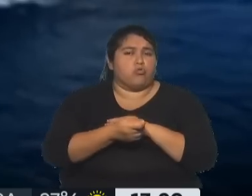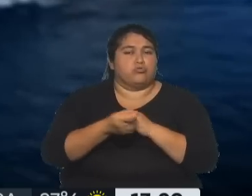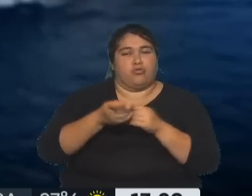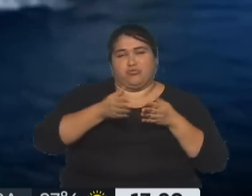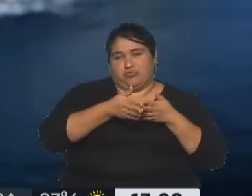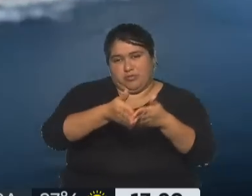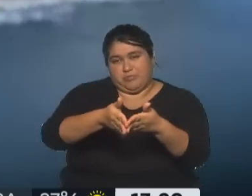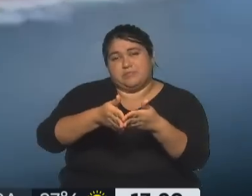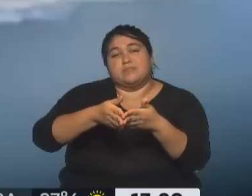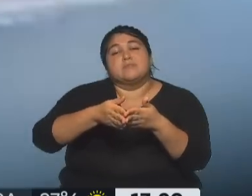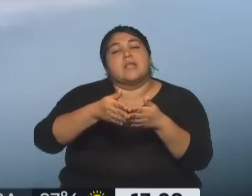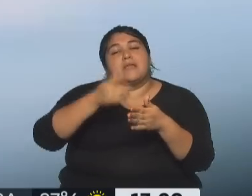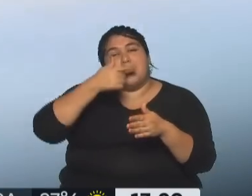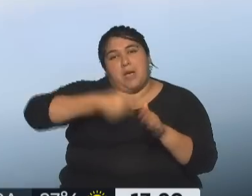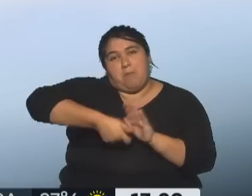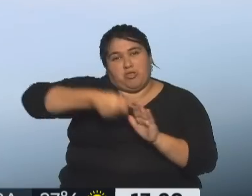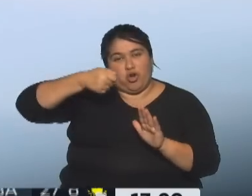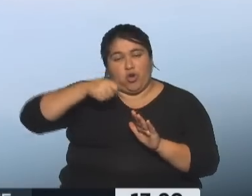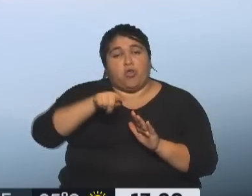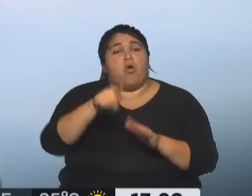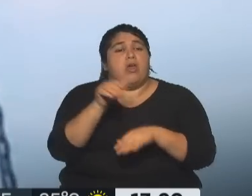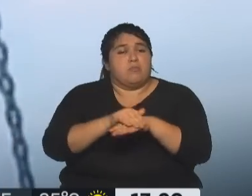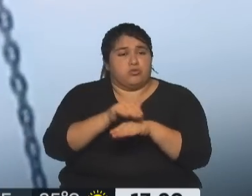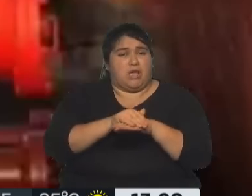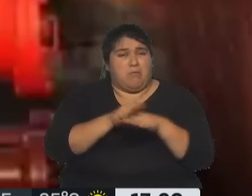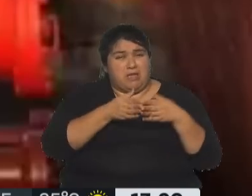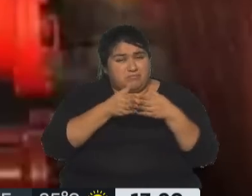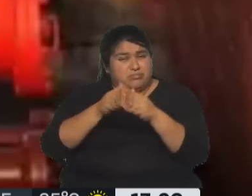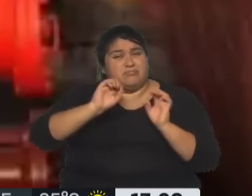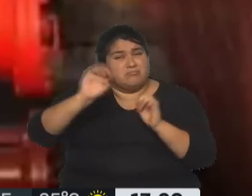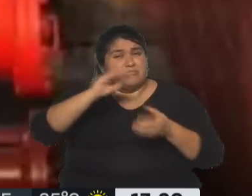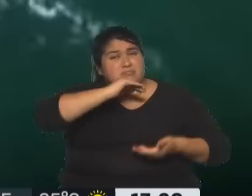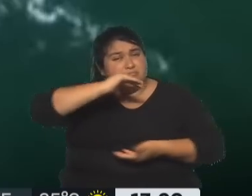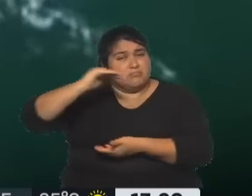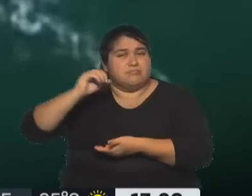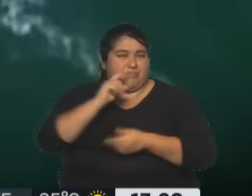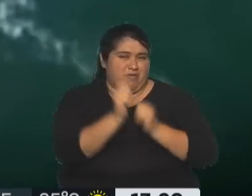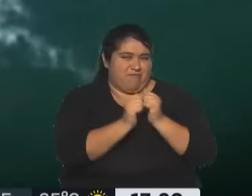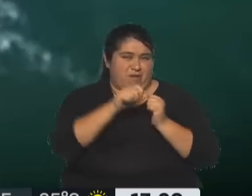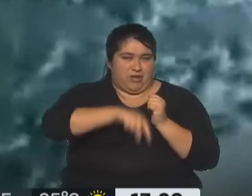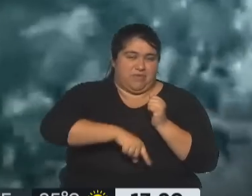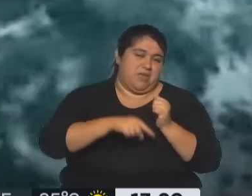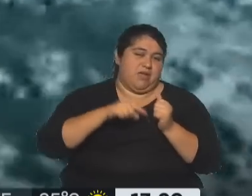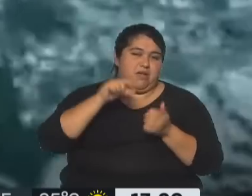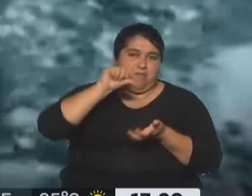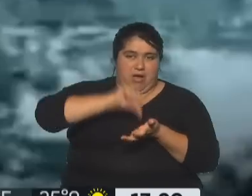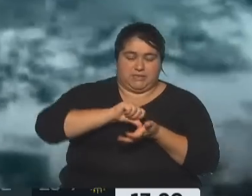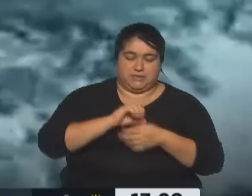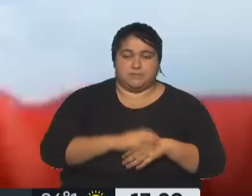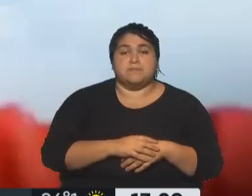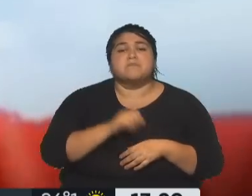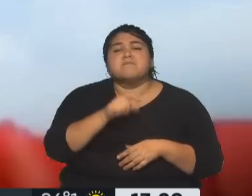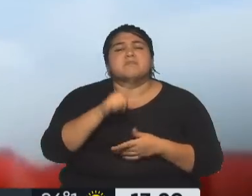Flopec, la flota petrolera ecuatoriana encargada de transportar el crudo producido por el país. La maniobra que se le imputa habría